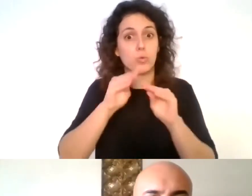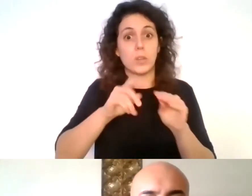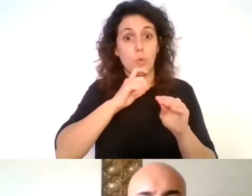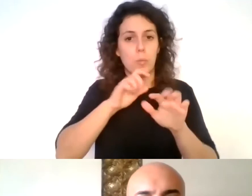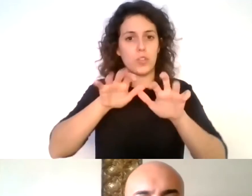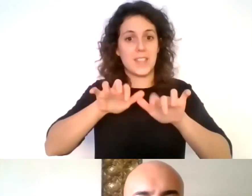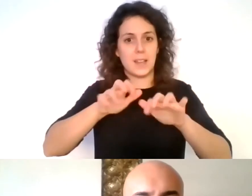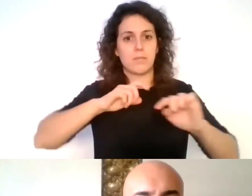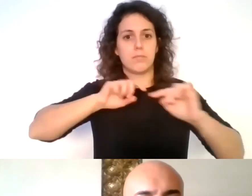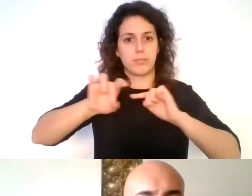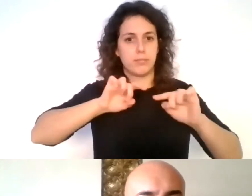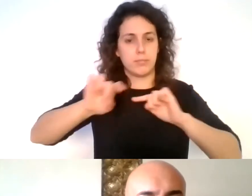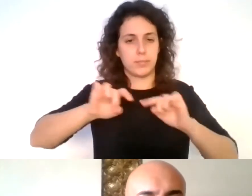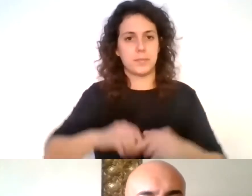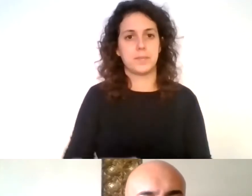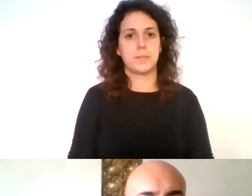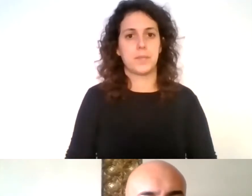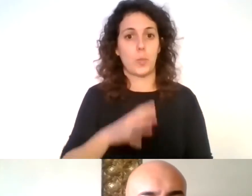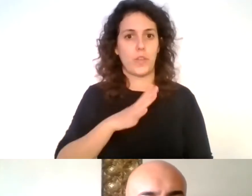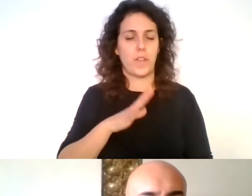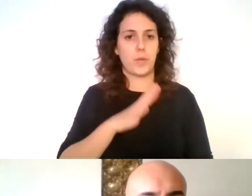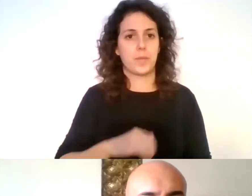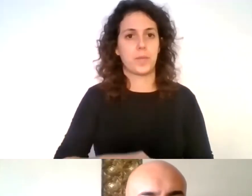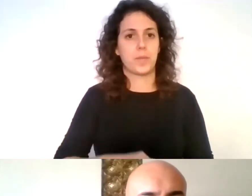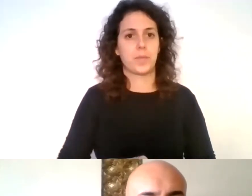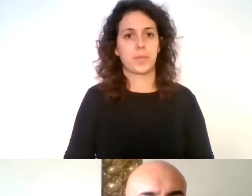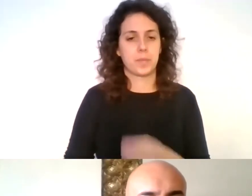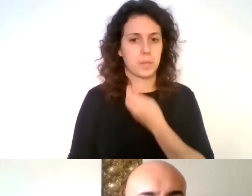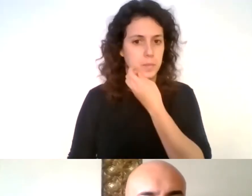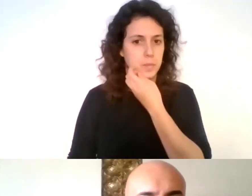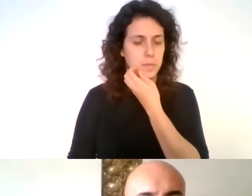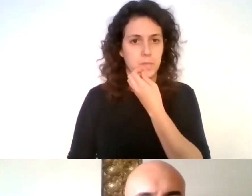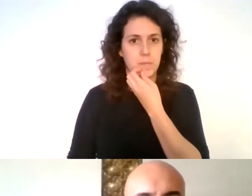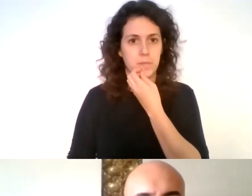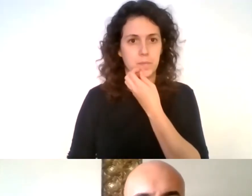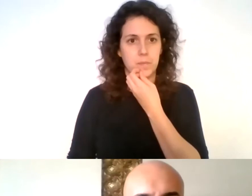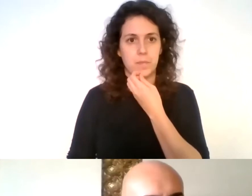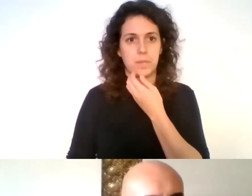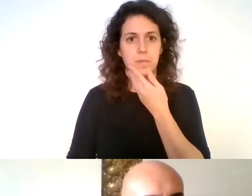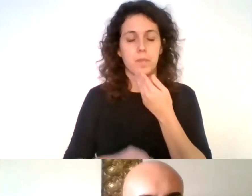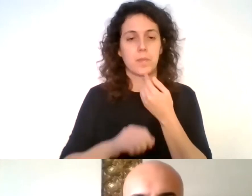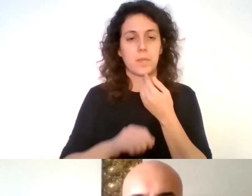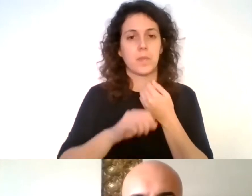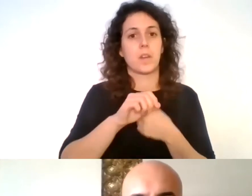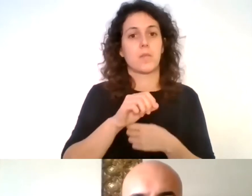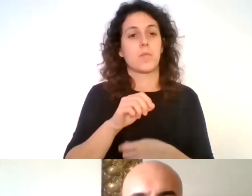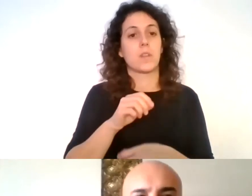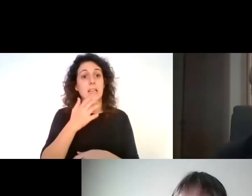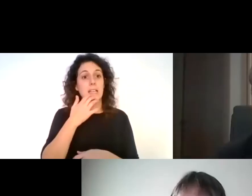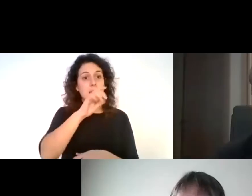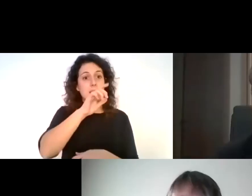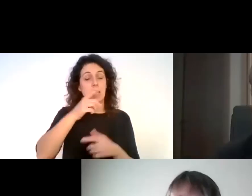favor. Also, Ana María, if you can switch on your camera. Miguel, Montse, Ana María, si podéis encender vuestras cámaras, por